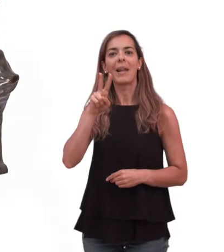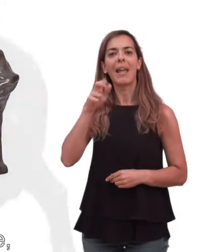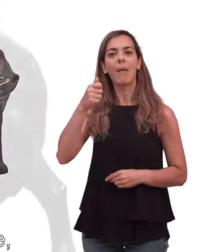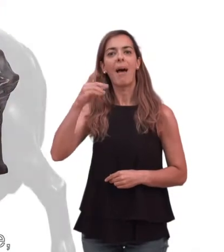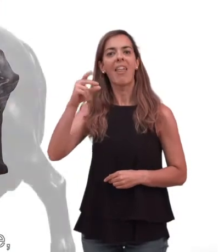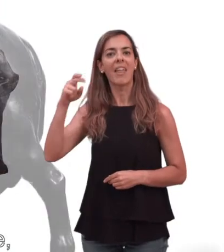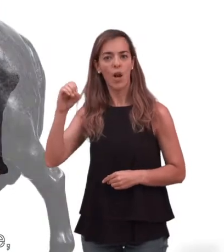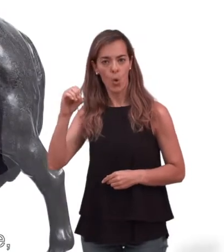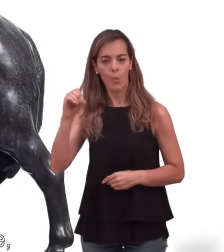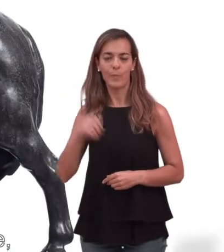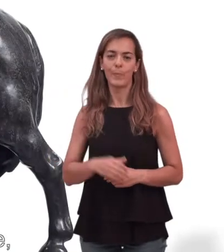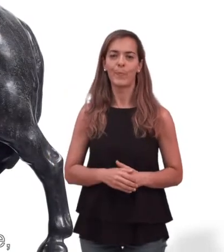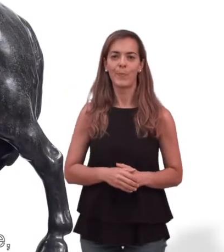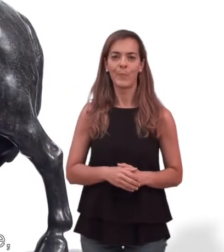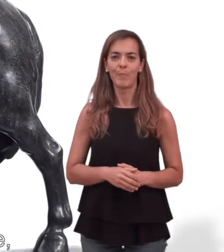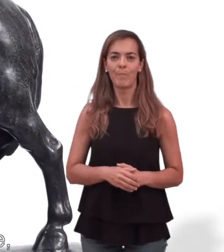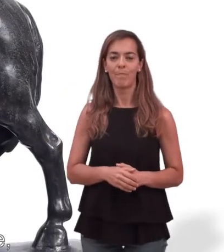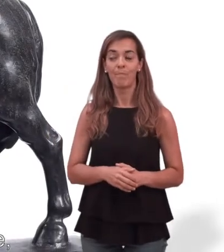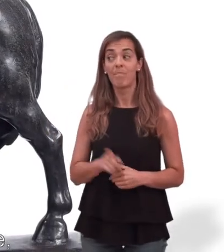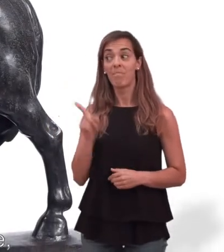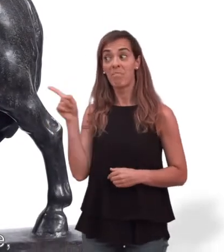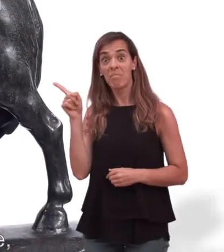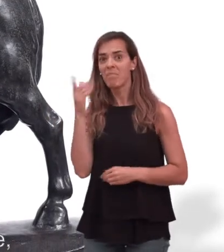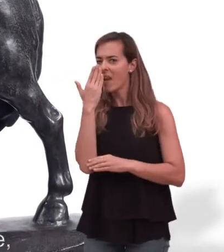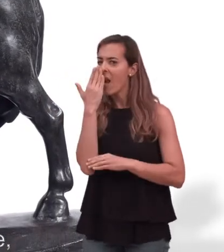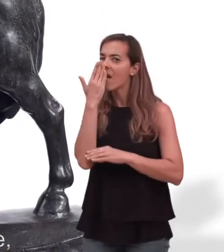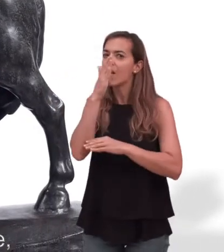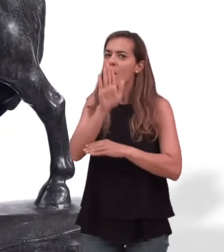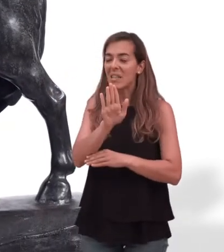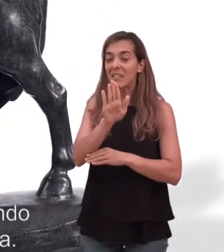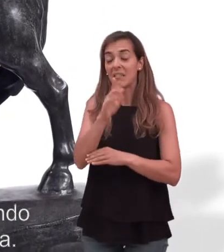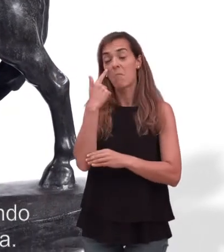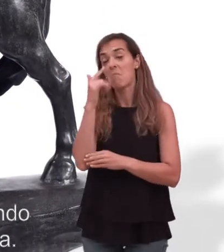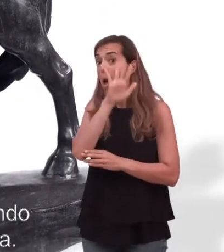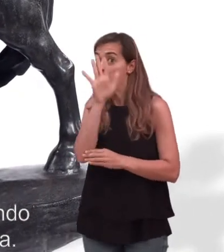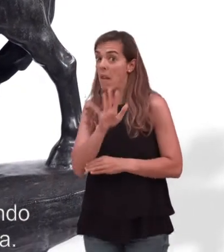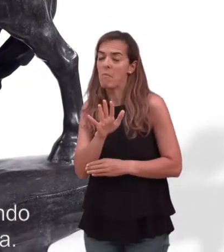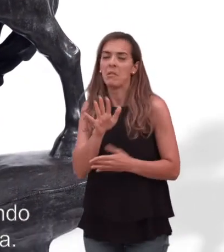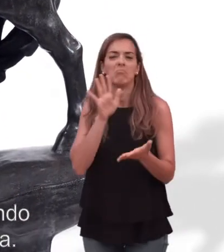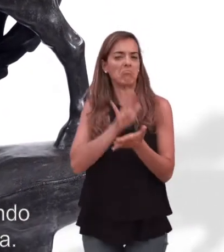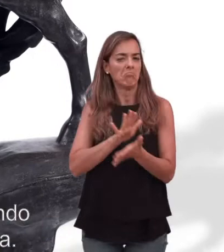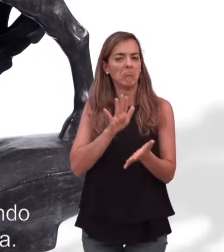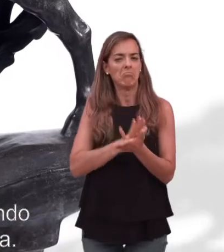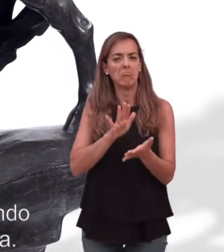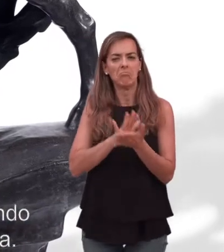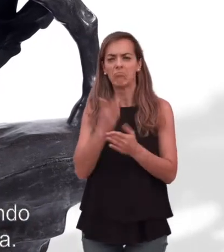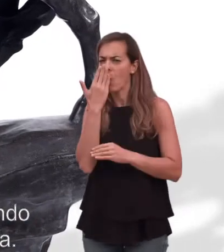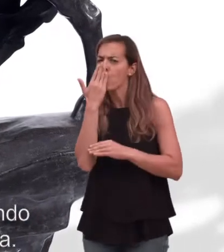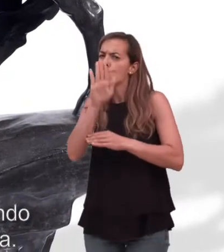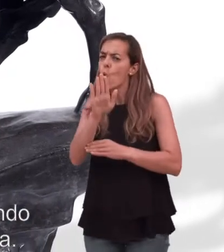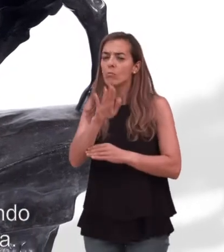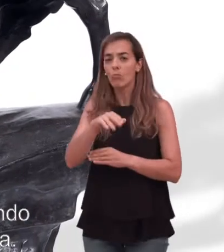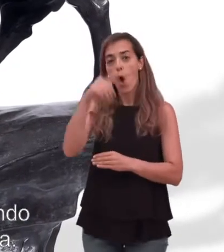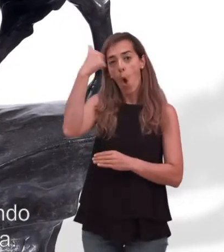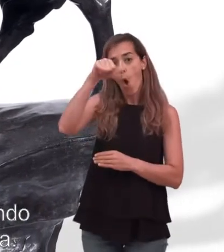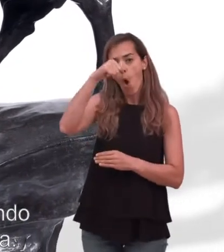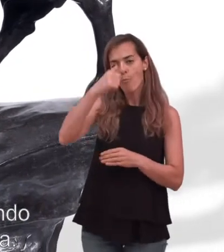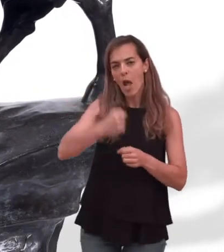La escena representada, solo en apariencia apacible, muestra a un hombre dirigiendo su cabalgadura a una